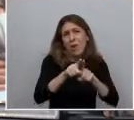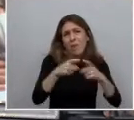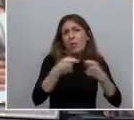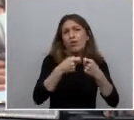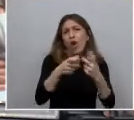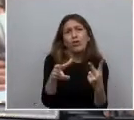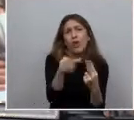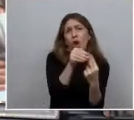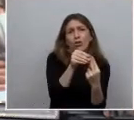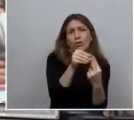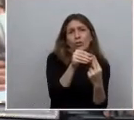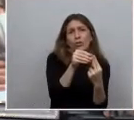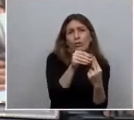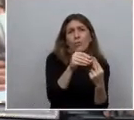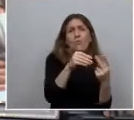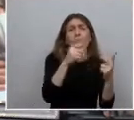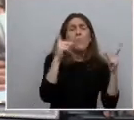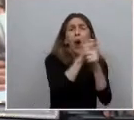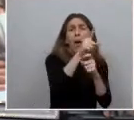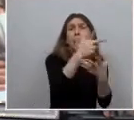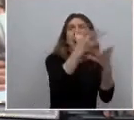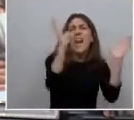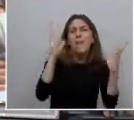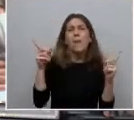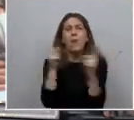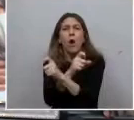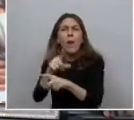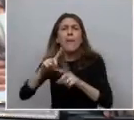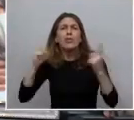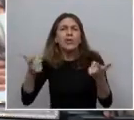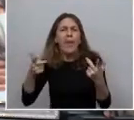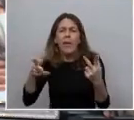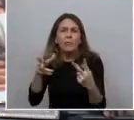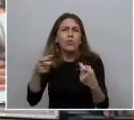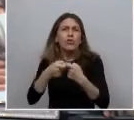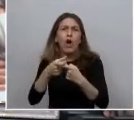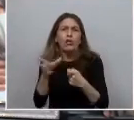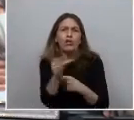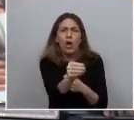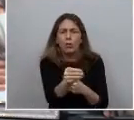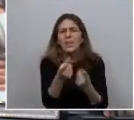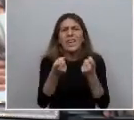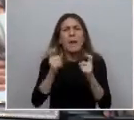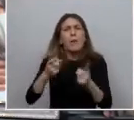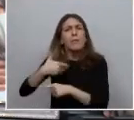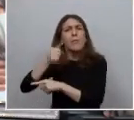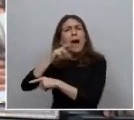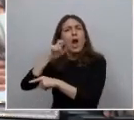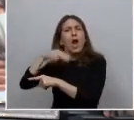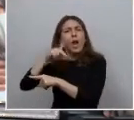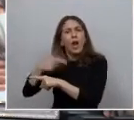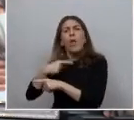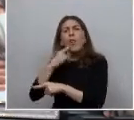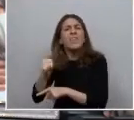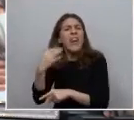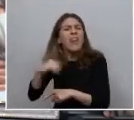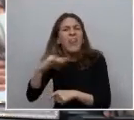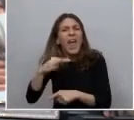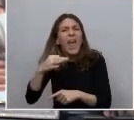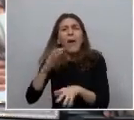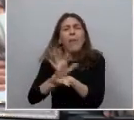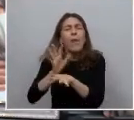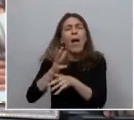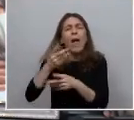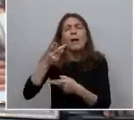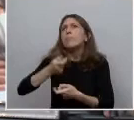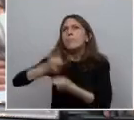Están unidos. Como bien ha dicho el presidente Macron, necesitamos en tal sentido renovar la arquitectura financiera internacional.